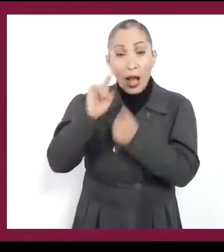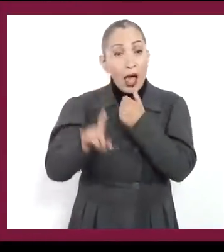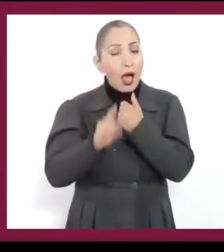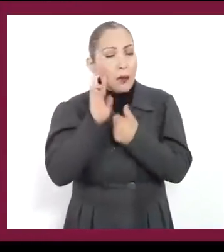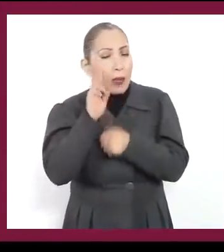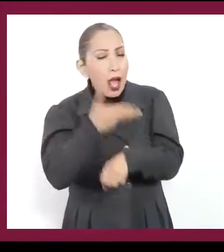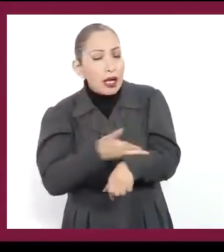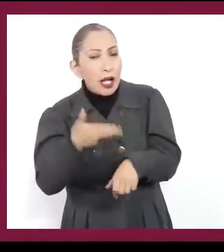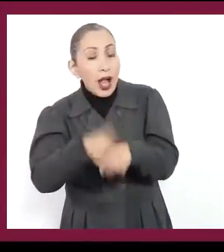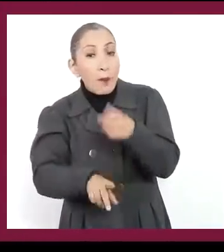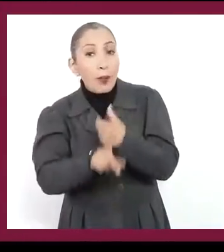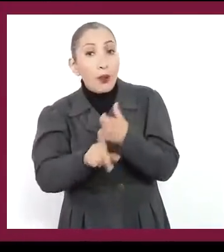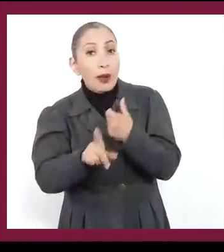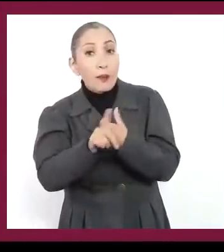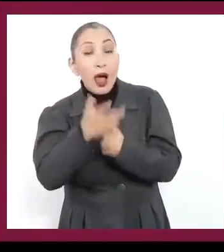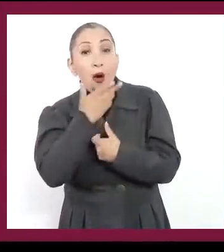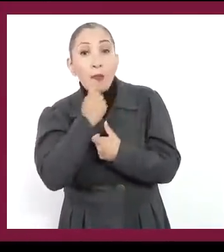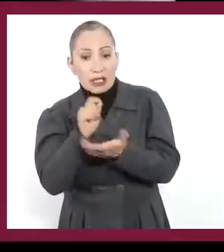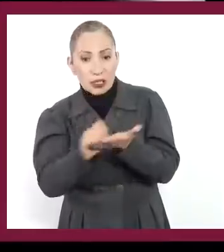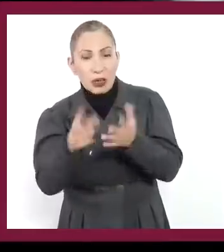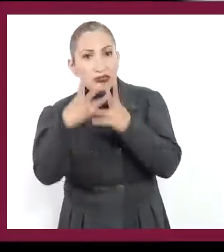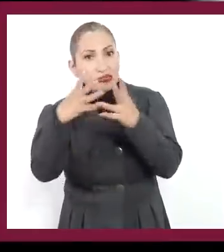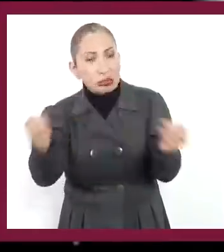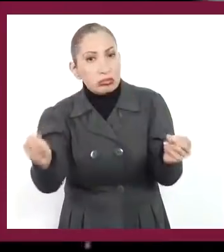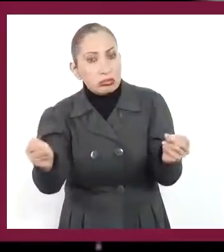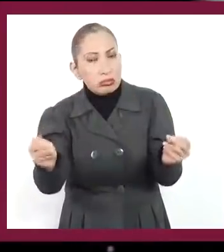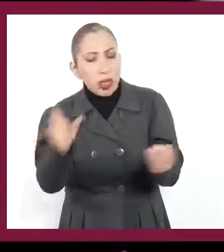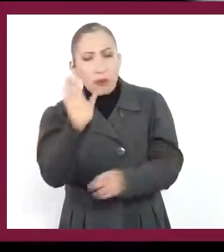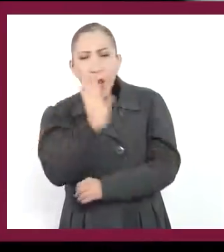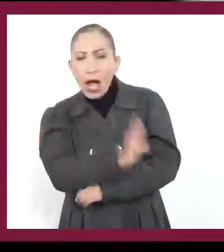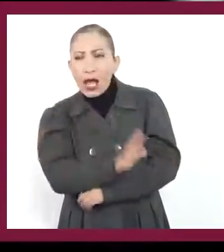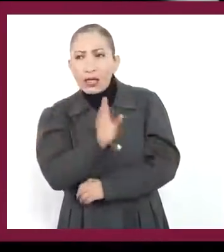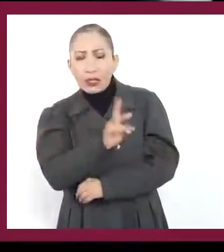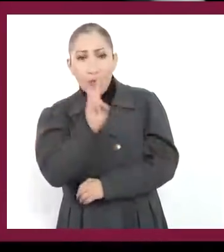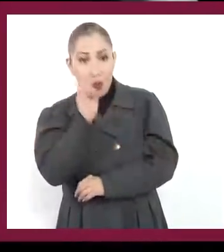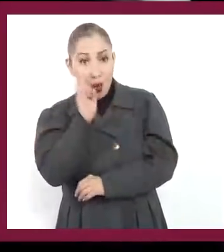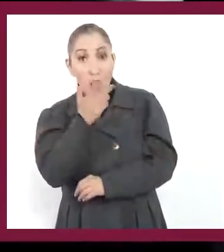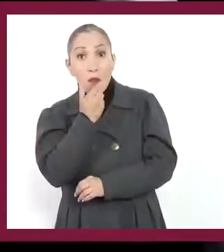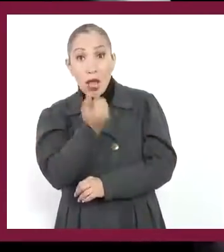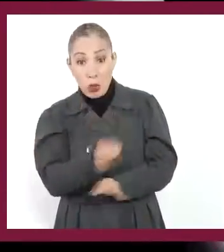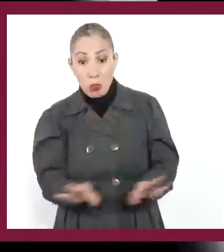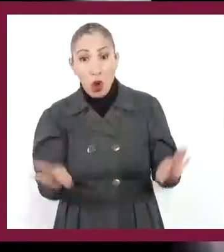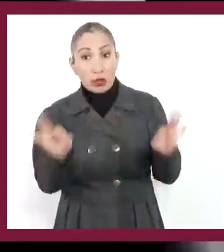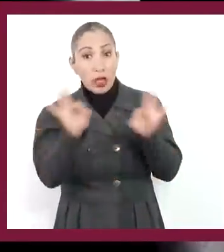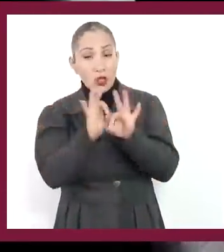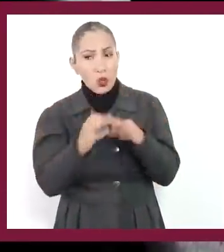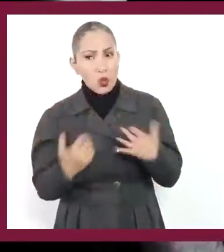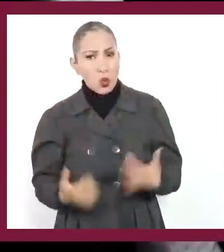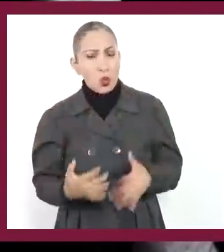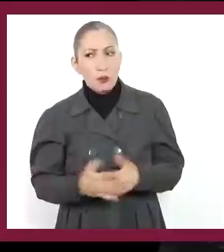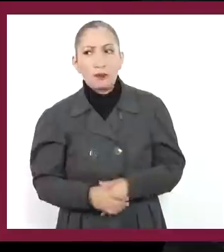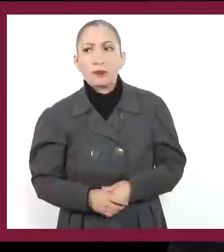caso sobre un escritor desaparecido. Al parecer, uno bastante importante para nuestros tiempos.